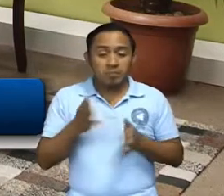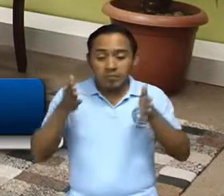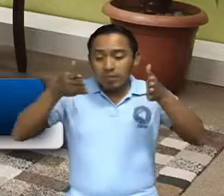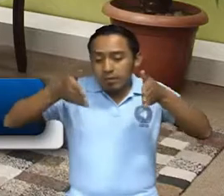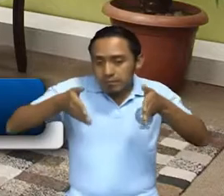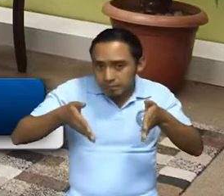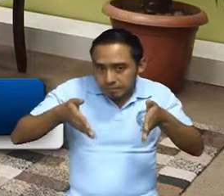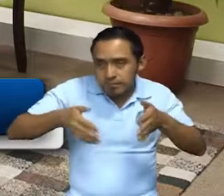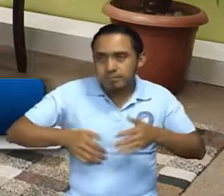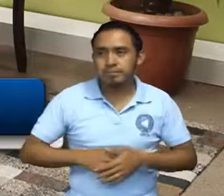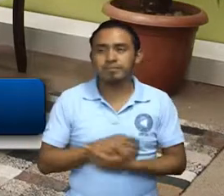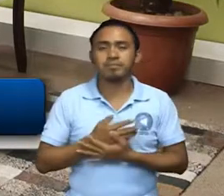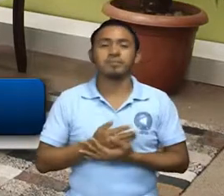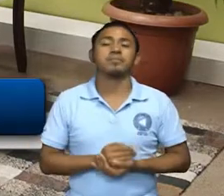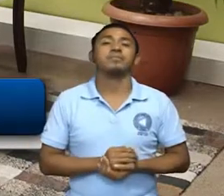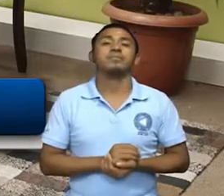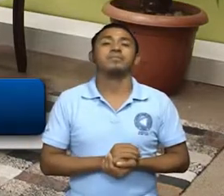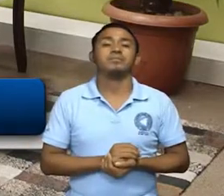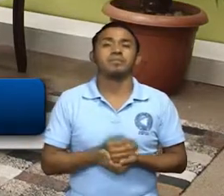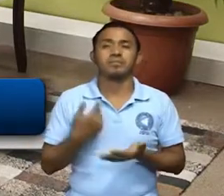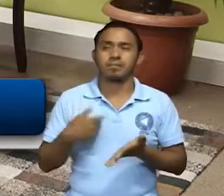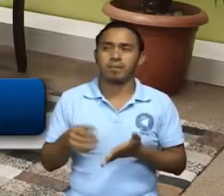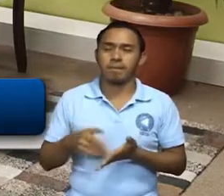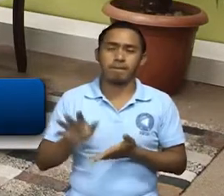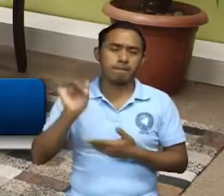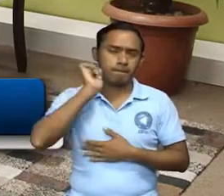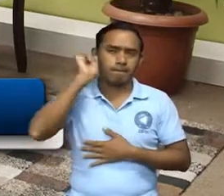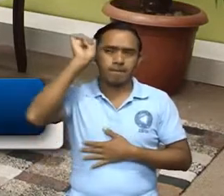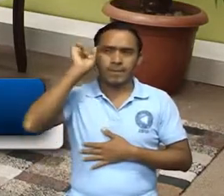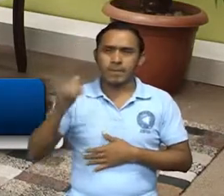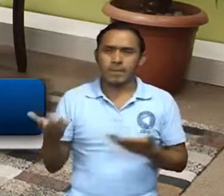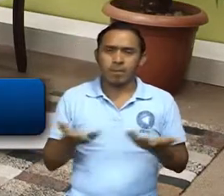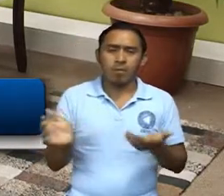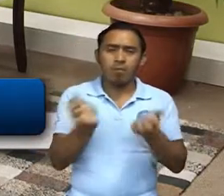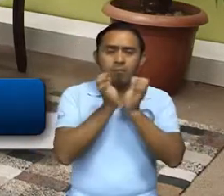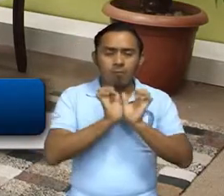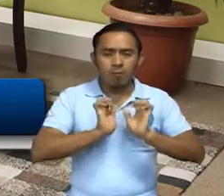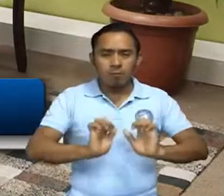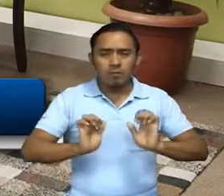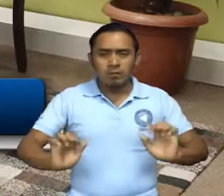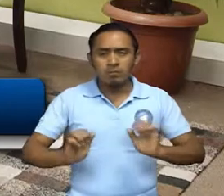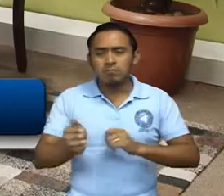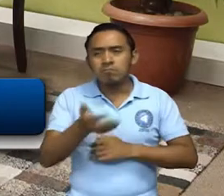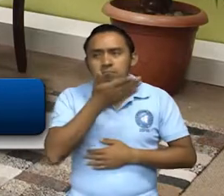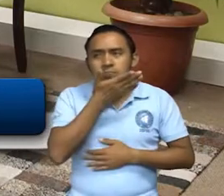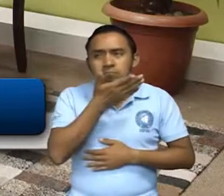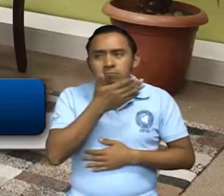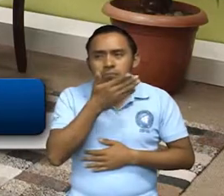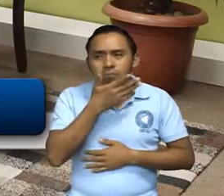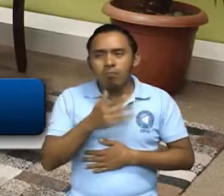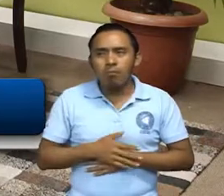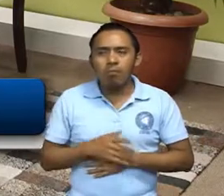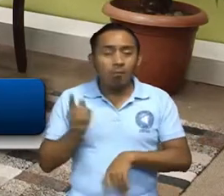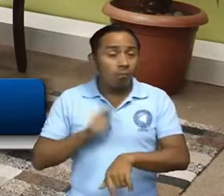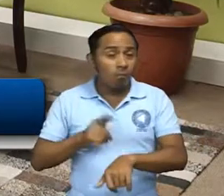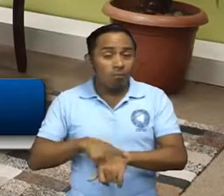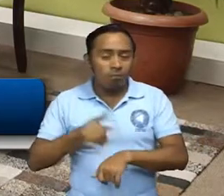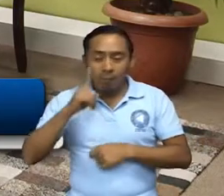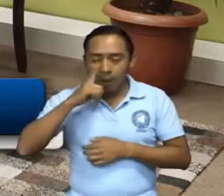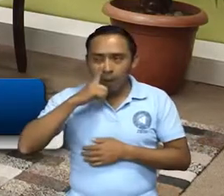dedo gordo y el dedo índice, es fácil, pueblo. En el caso de los niños, es difícil que un niño